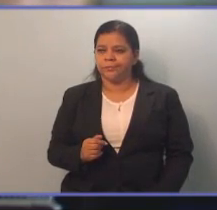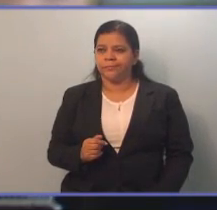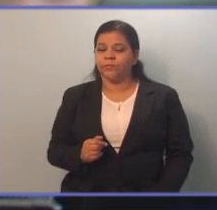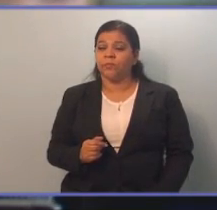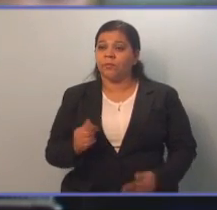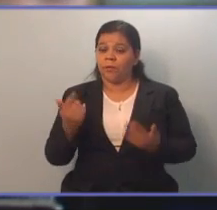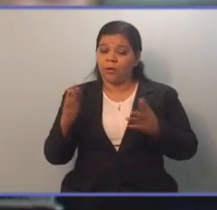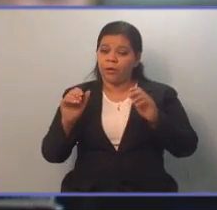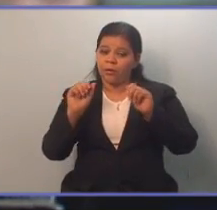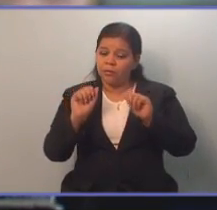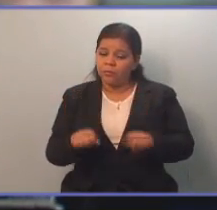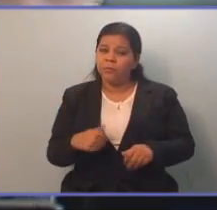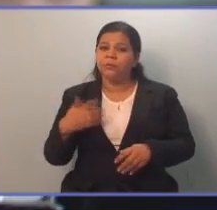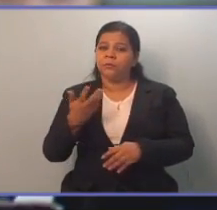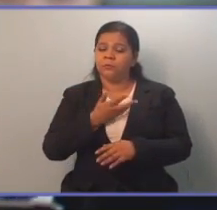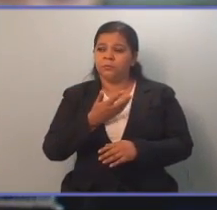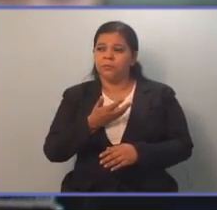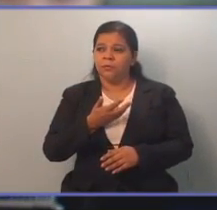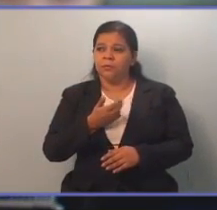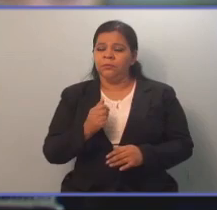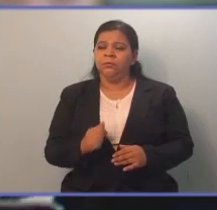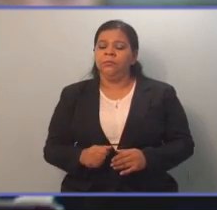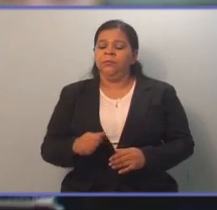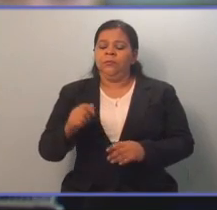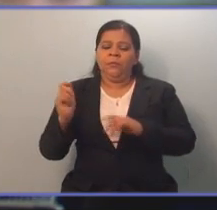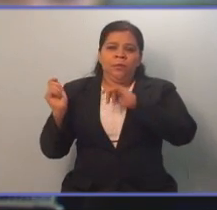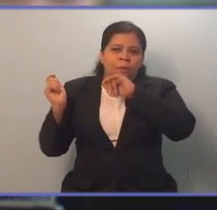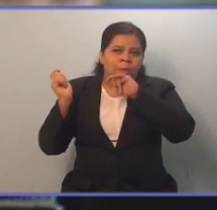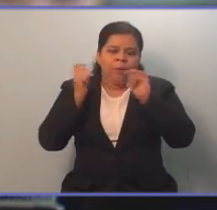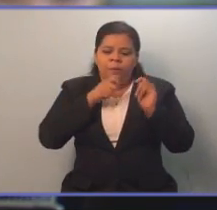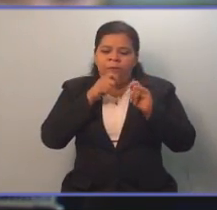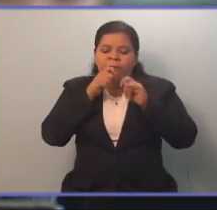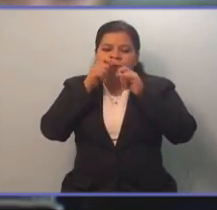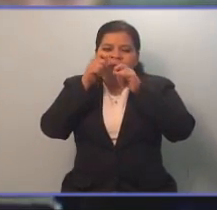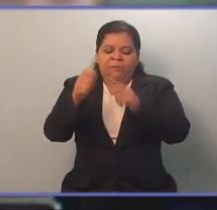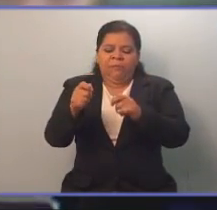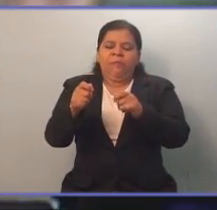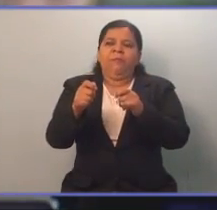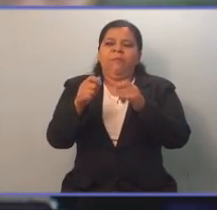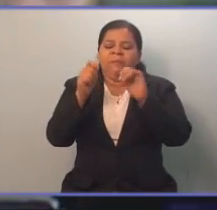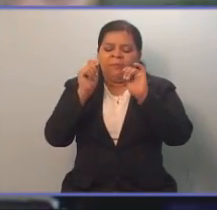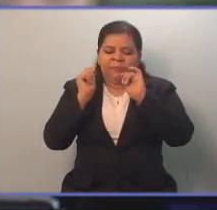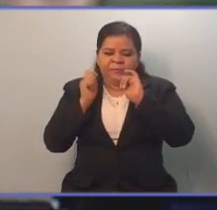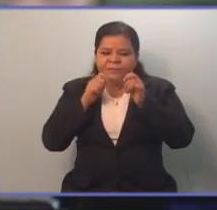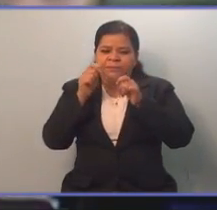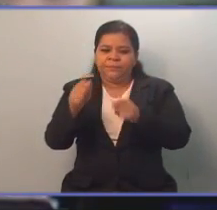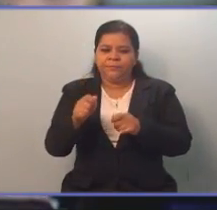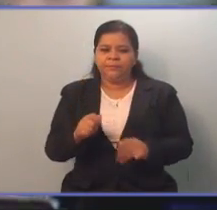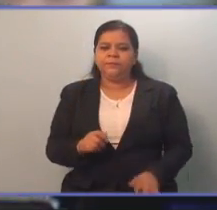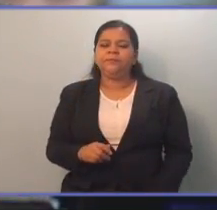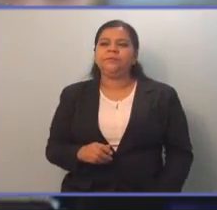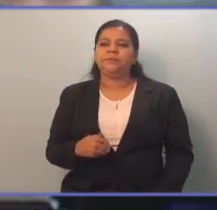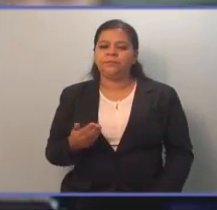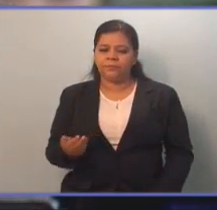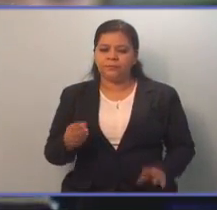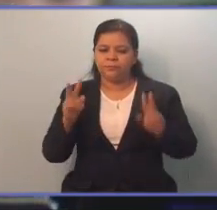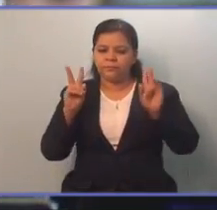para poder incluir una pieza de correspondencia, introducir una pieza de correspondencia